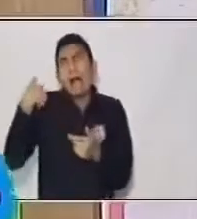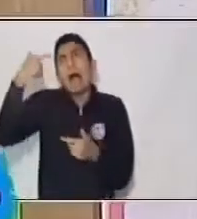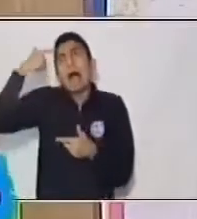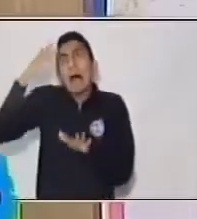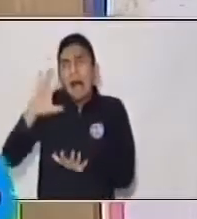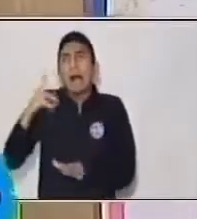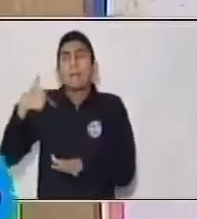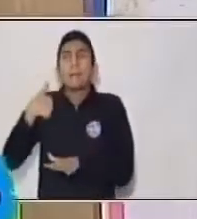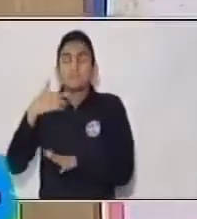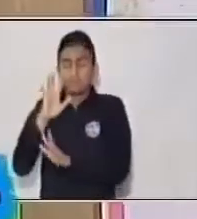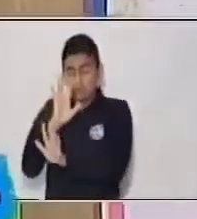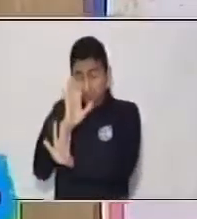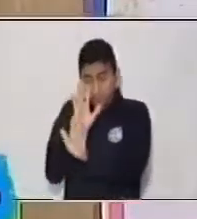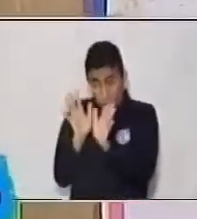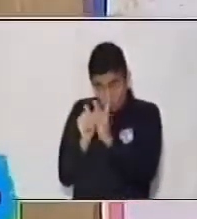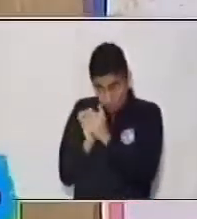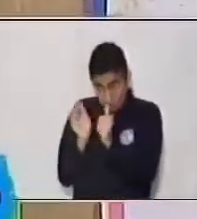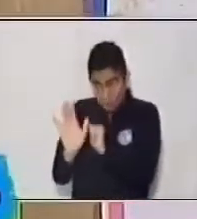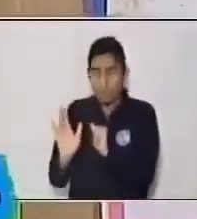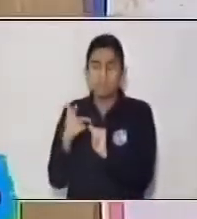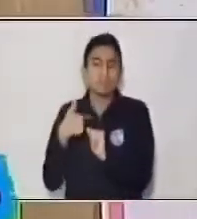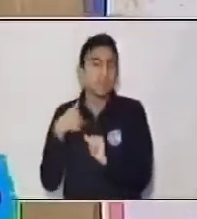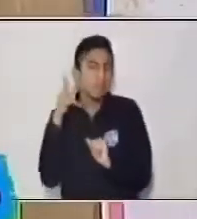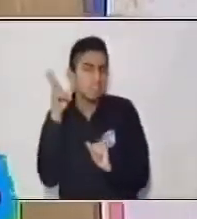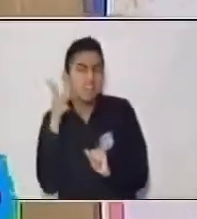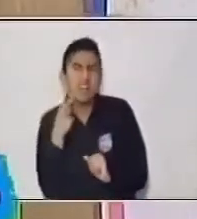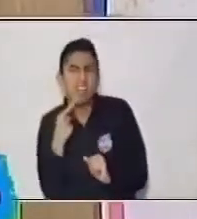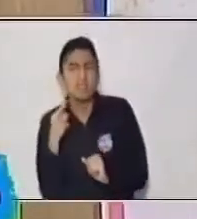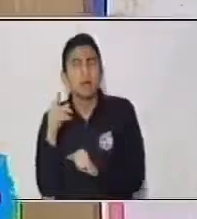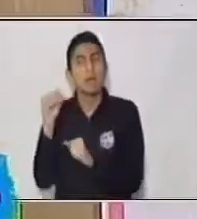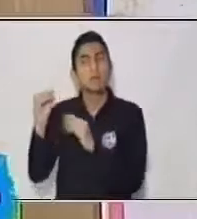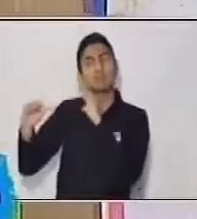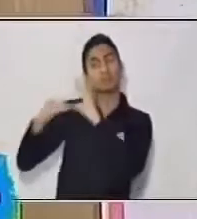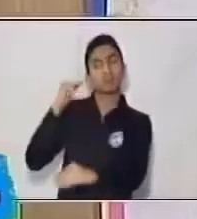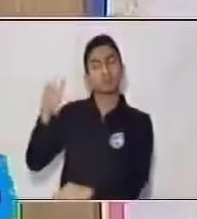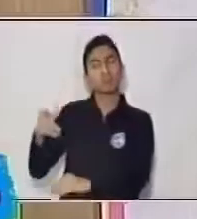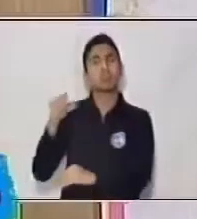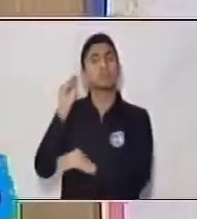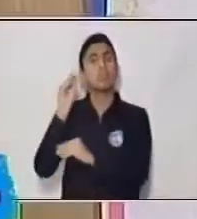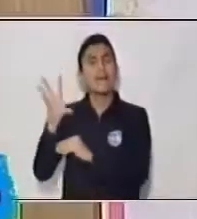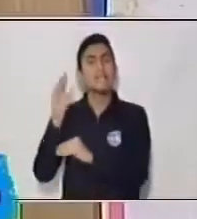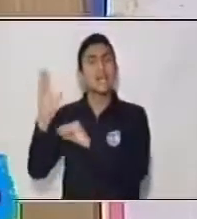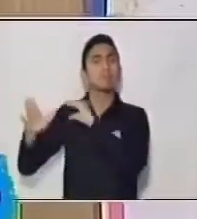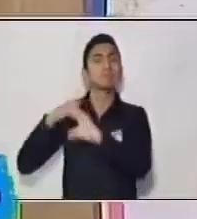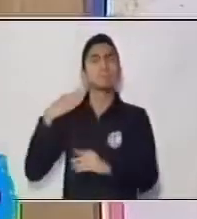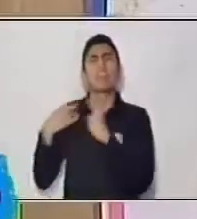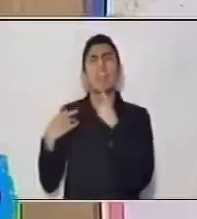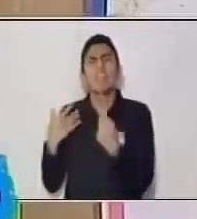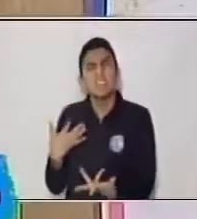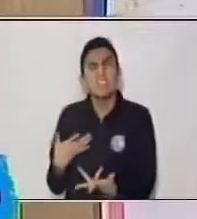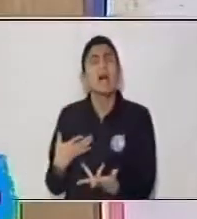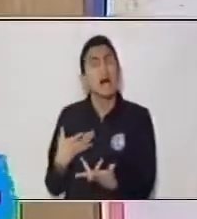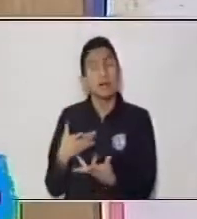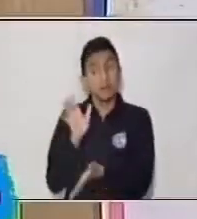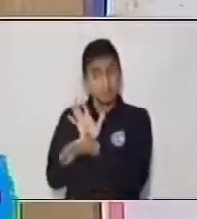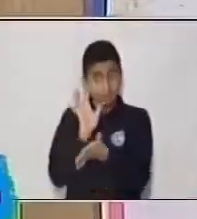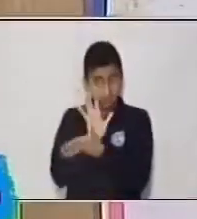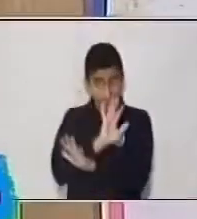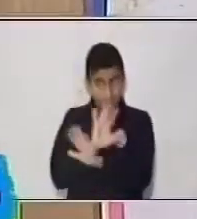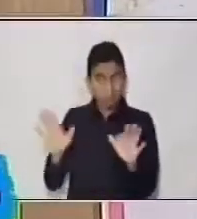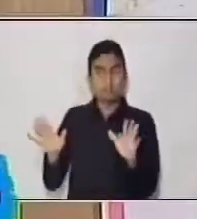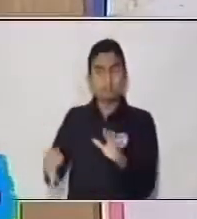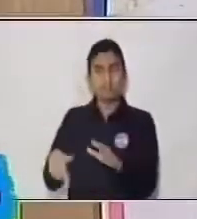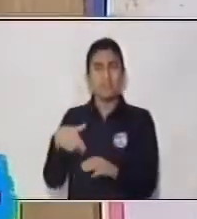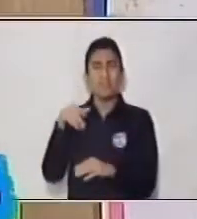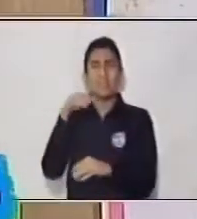bueno, escuchemos ese mensaje. Y entonces el ave pues dejó a la serpiente